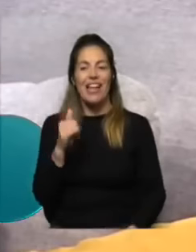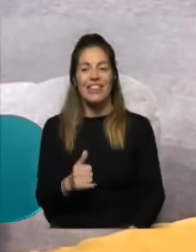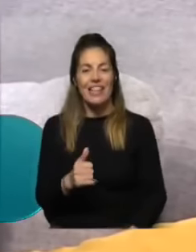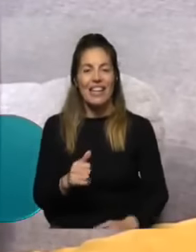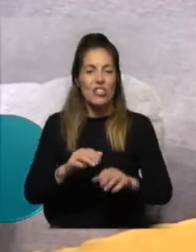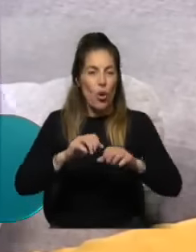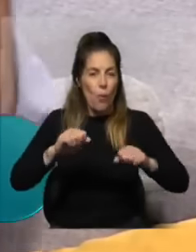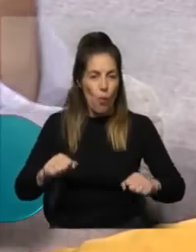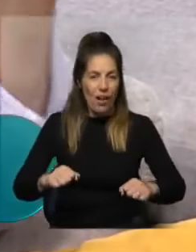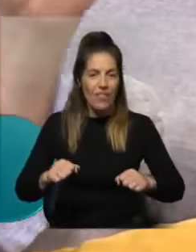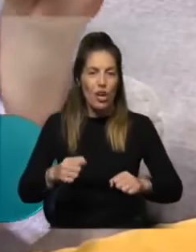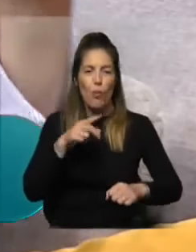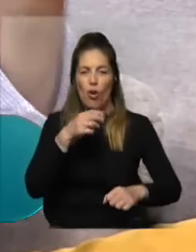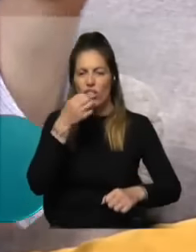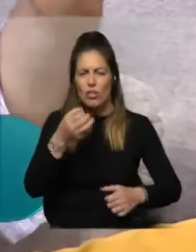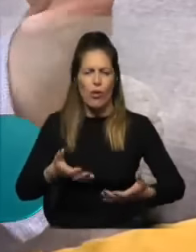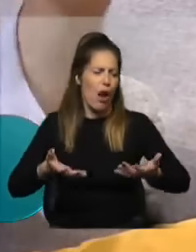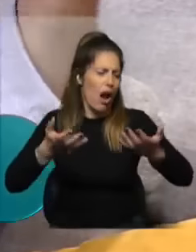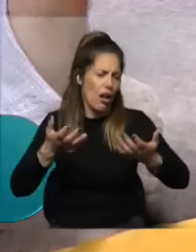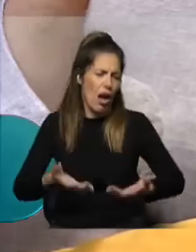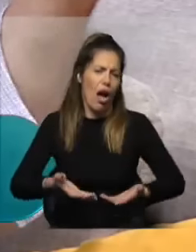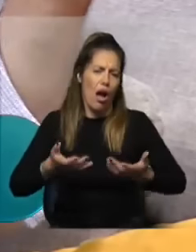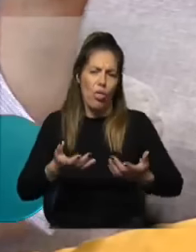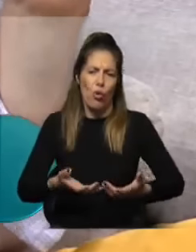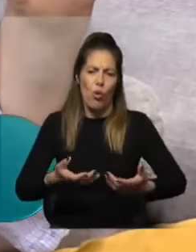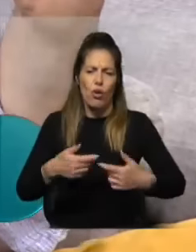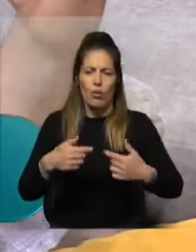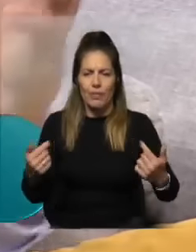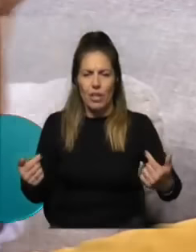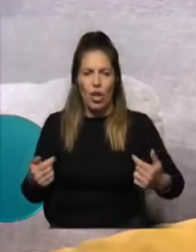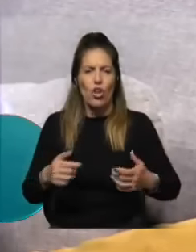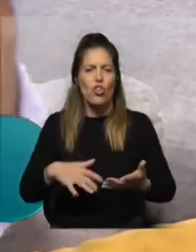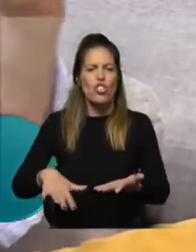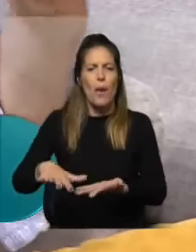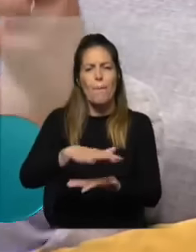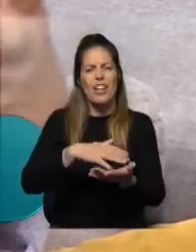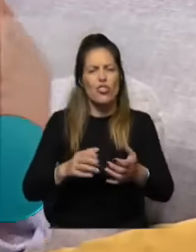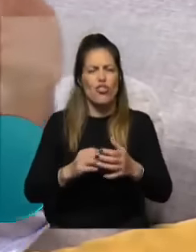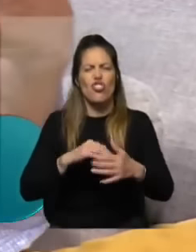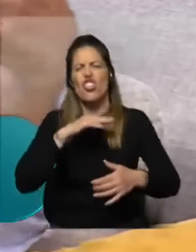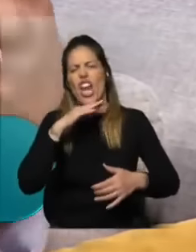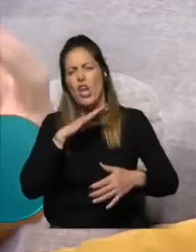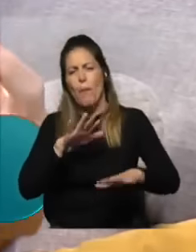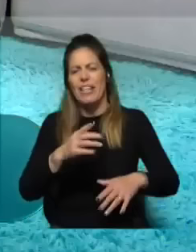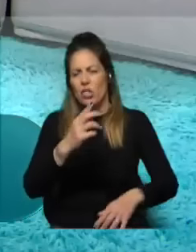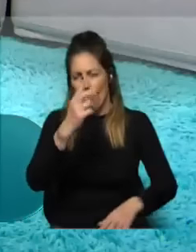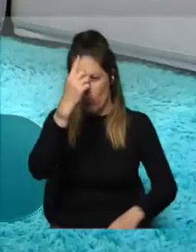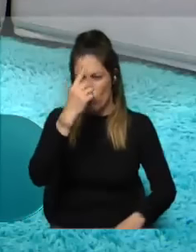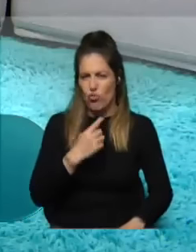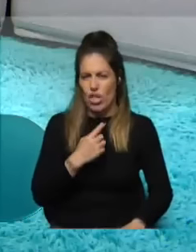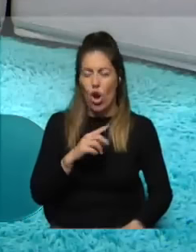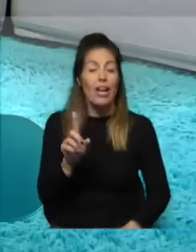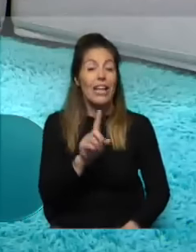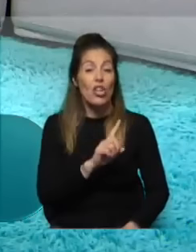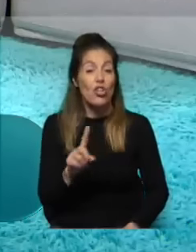muebles, como vos decías, claro, Fito, cargados, pesados, los espacios llenos, barroco, parecían museos, llenos de cosas. No se